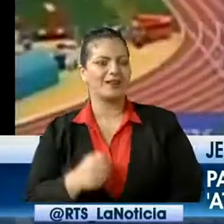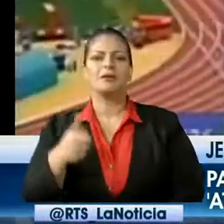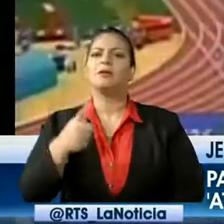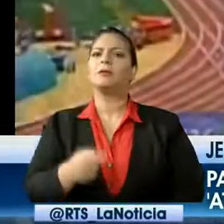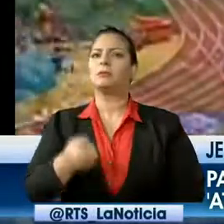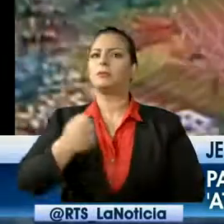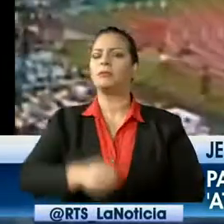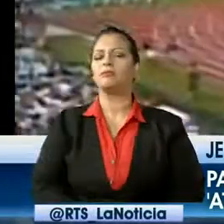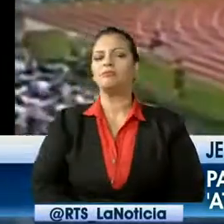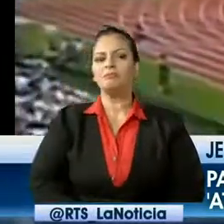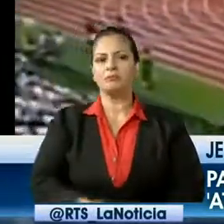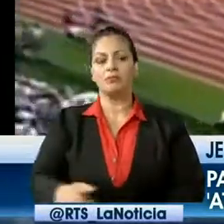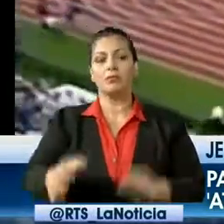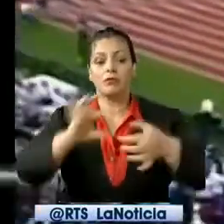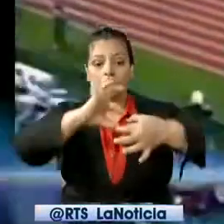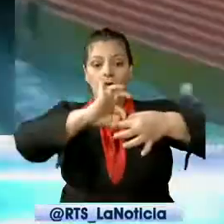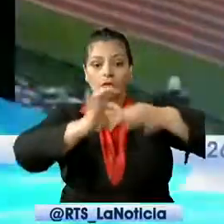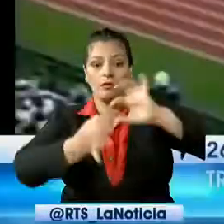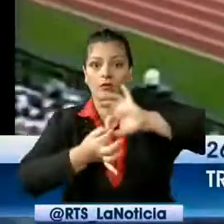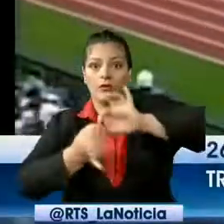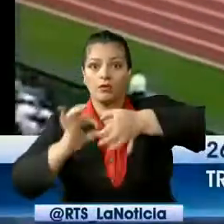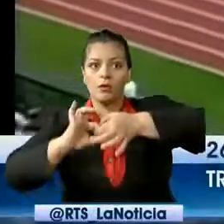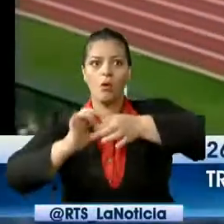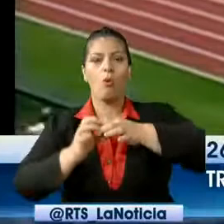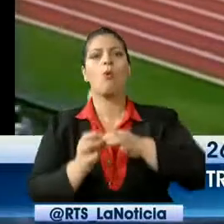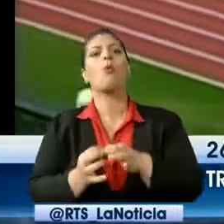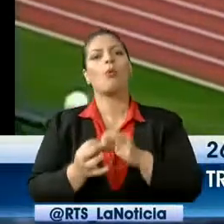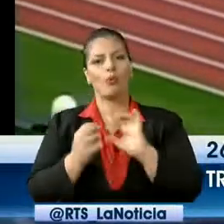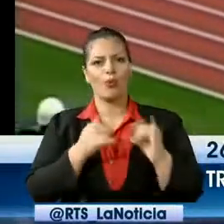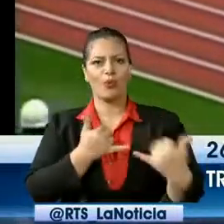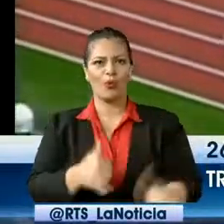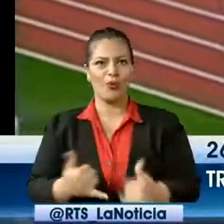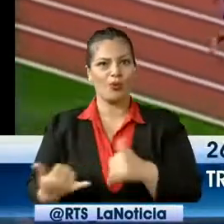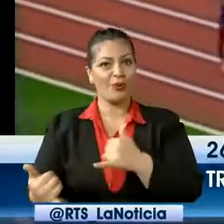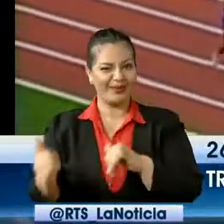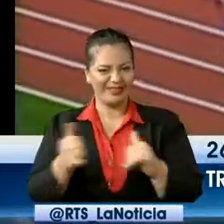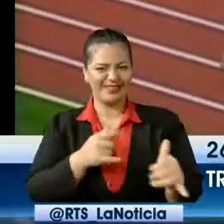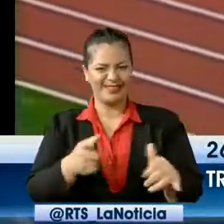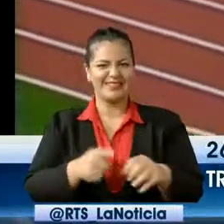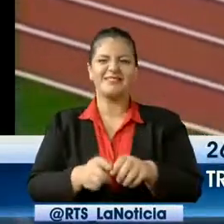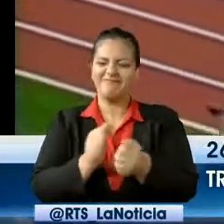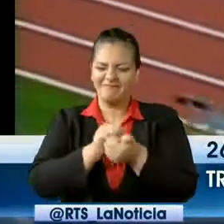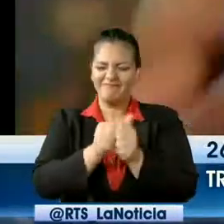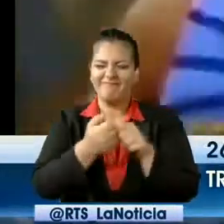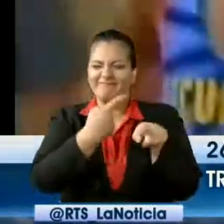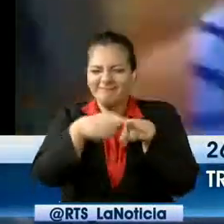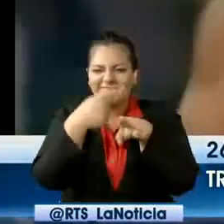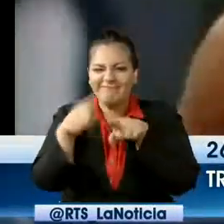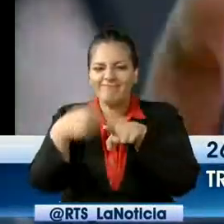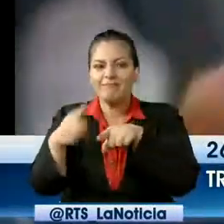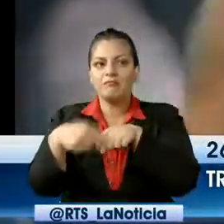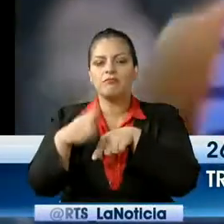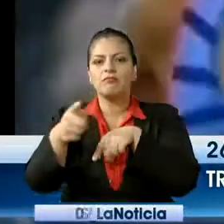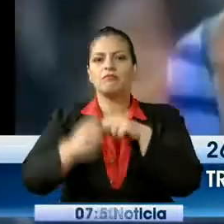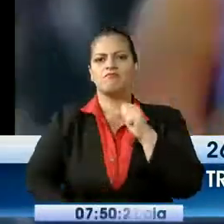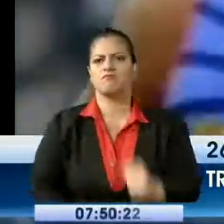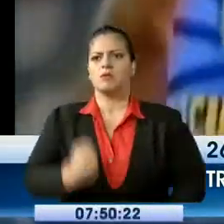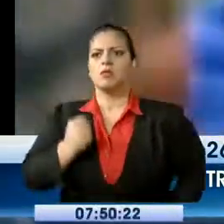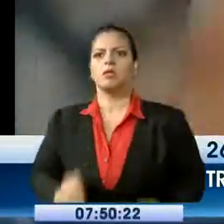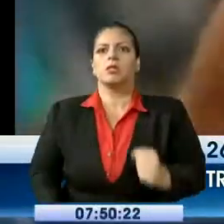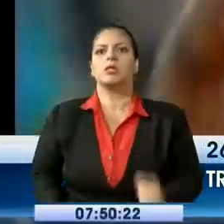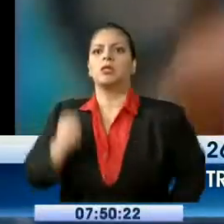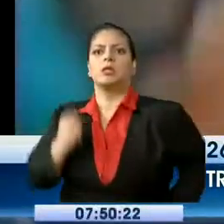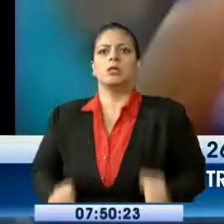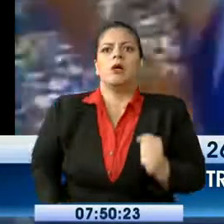pista atlética del escenario principal de los Juegos Olímpicos Atlanta 96. Él aún lo tiene intacto en